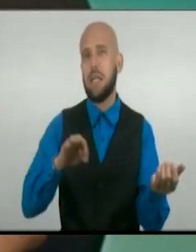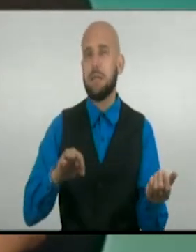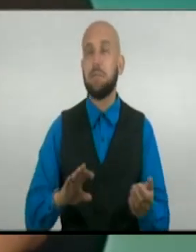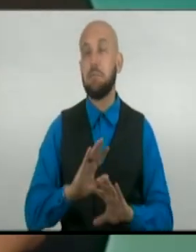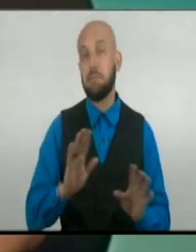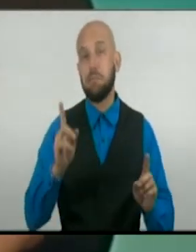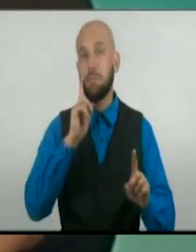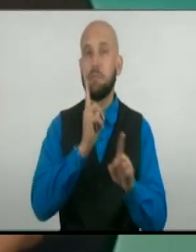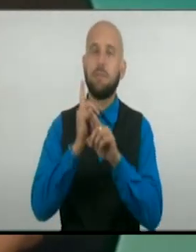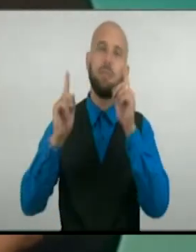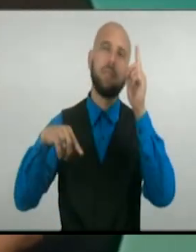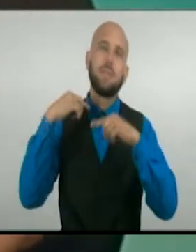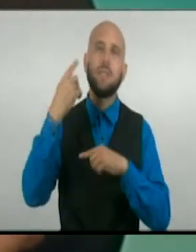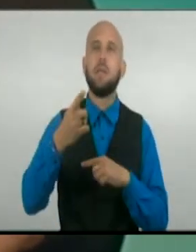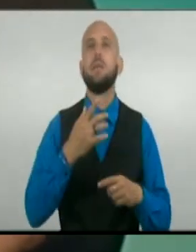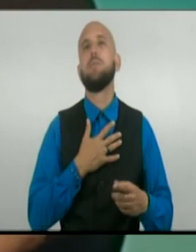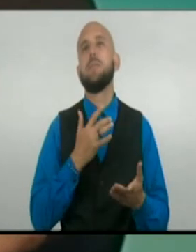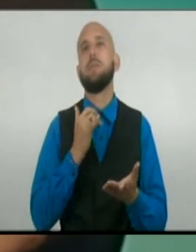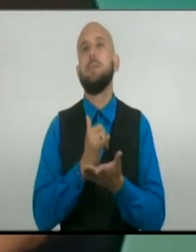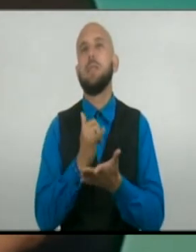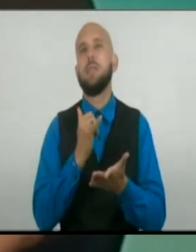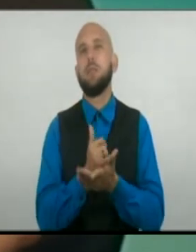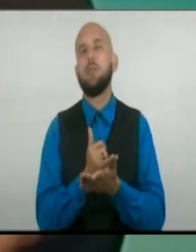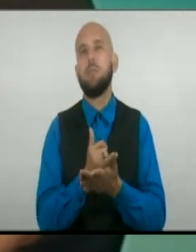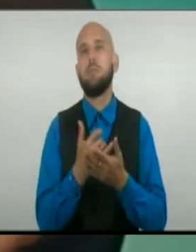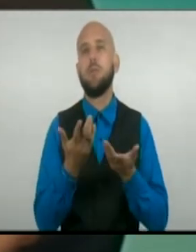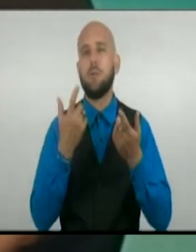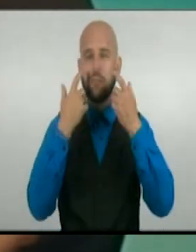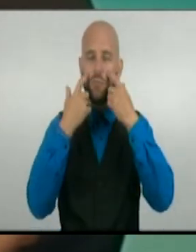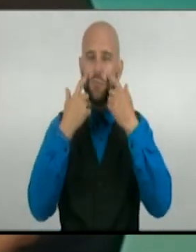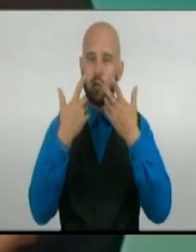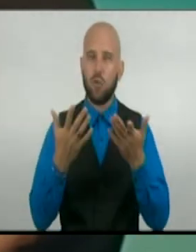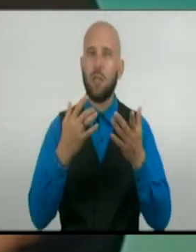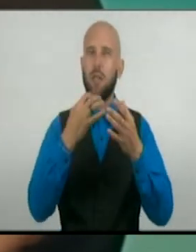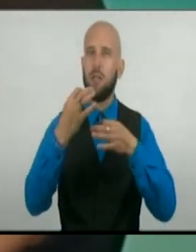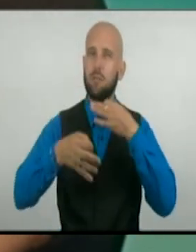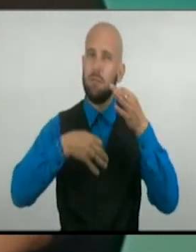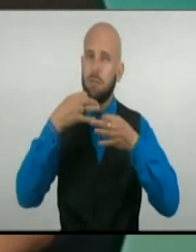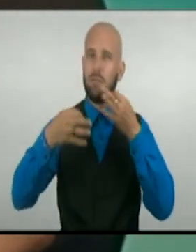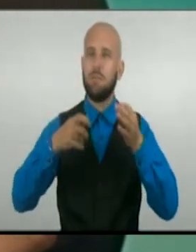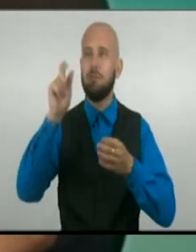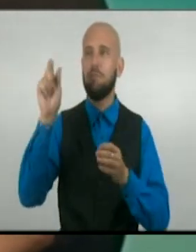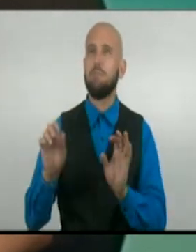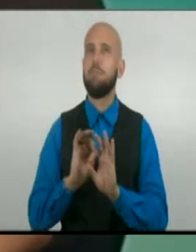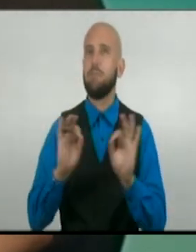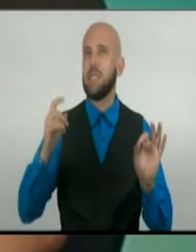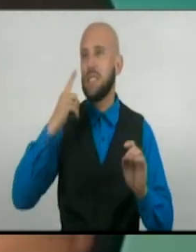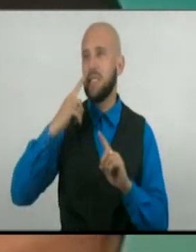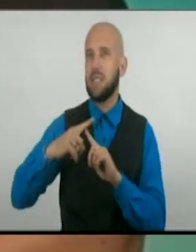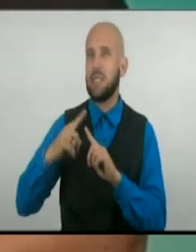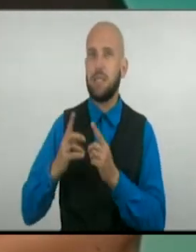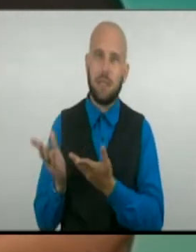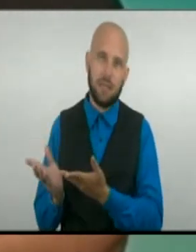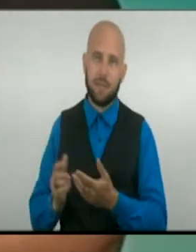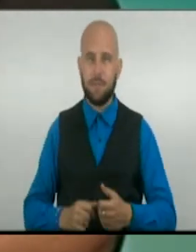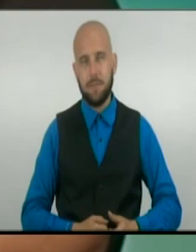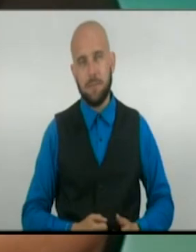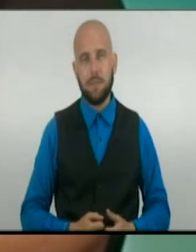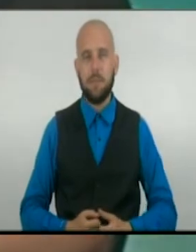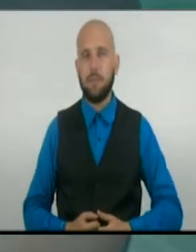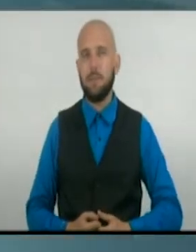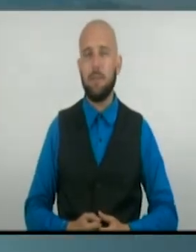vemos en la próxima emisión porque les garantizo que aquí siempre van a tener información veraz y oportuna de primera